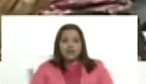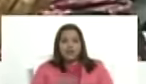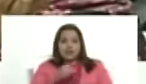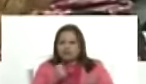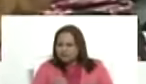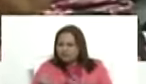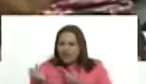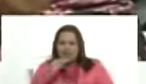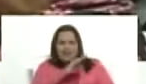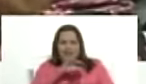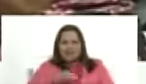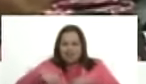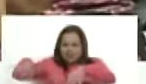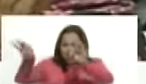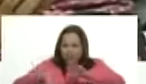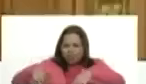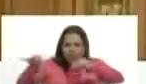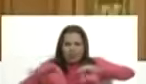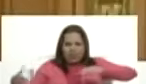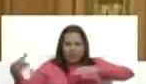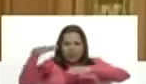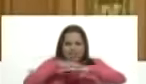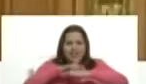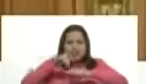30 sábanas de esas de plomo y se montan arriba de mí.